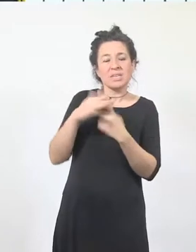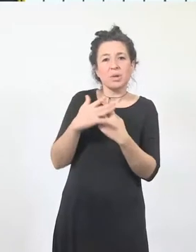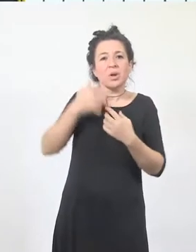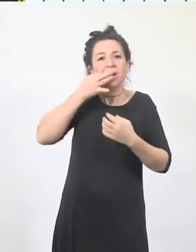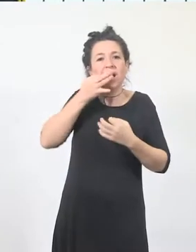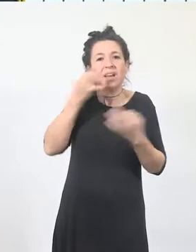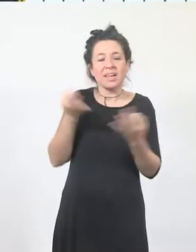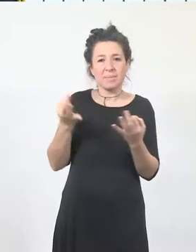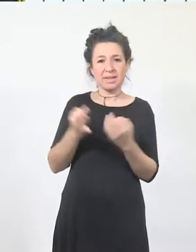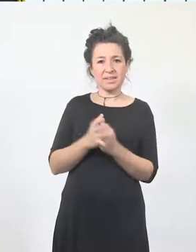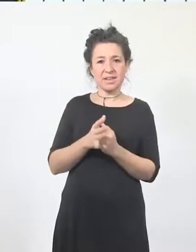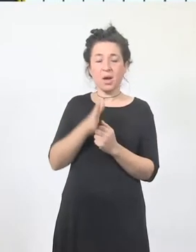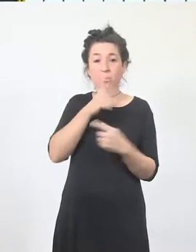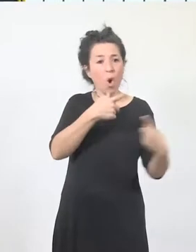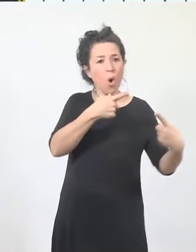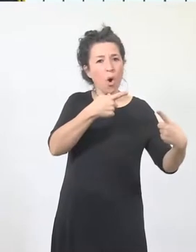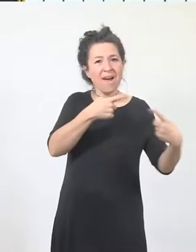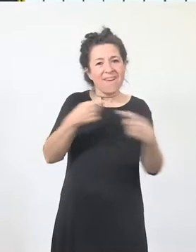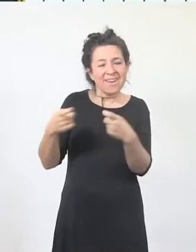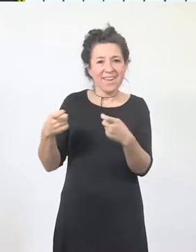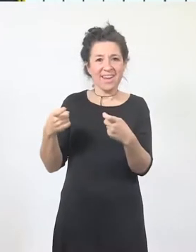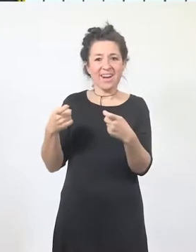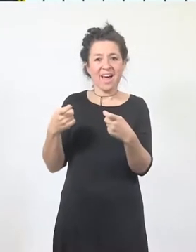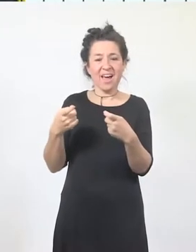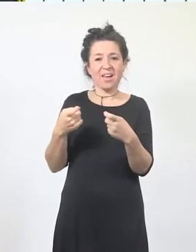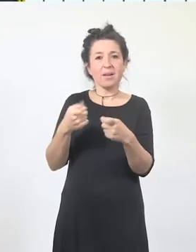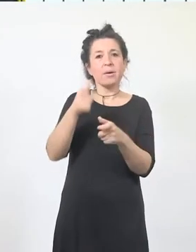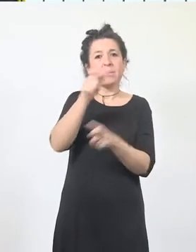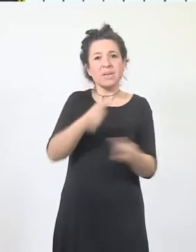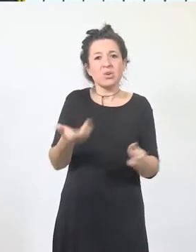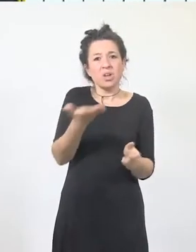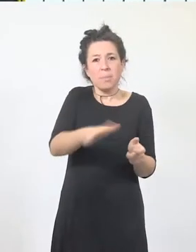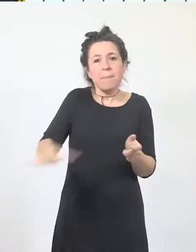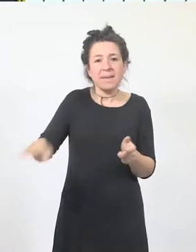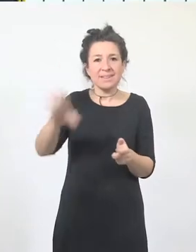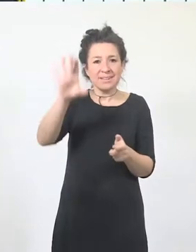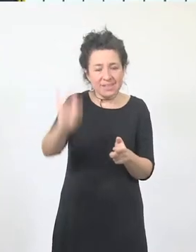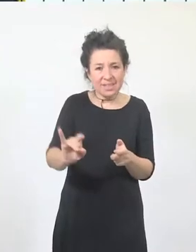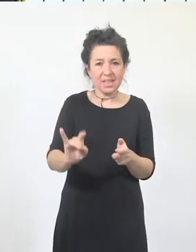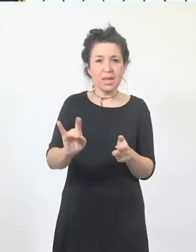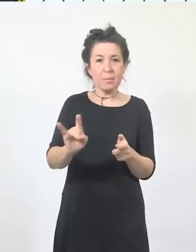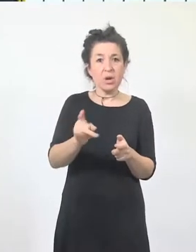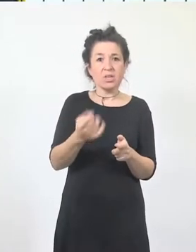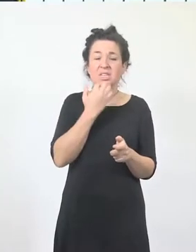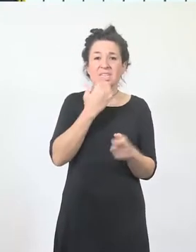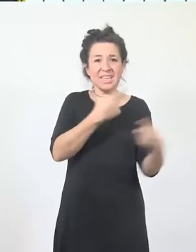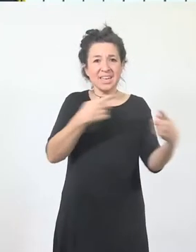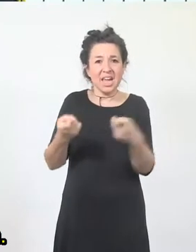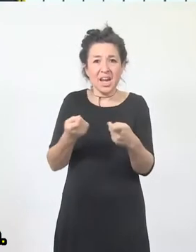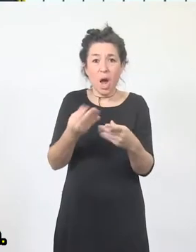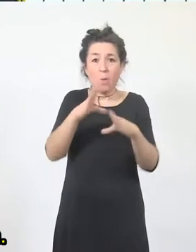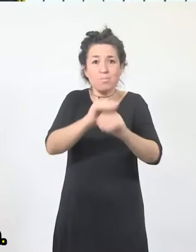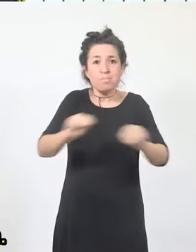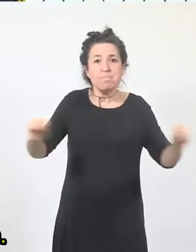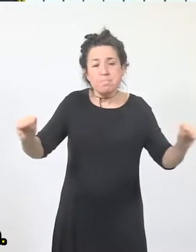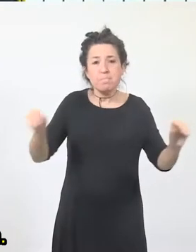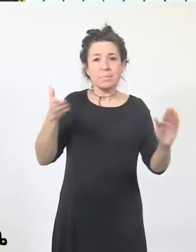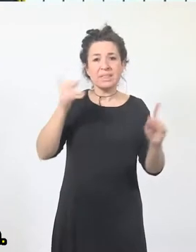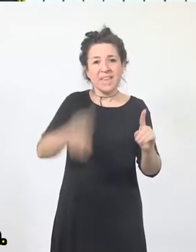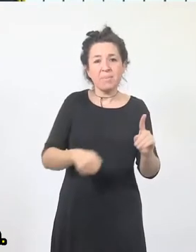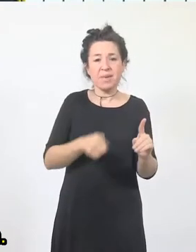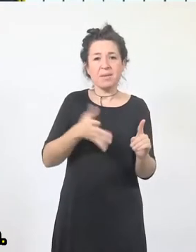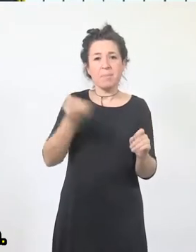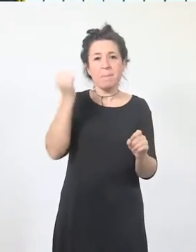comentábamos, ¿no? La guerra mata gente, una guerra silenciada, lo que mata son también las causas, los motivos, sí. Y no nos está llegando